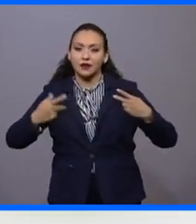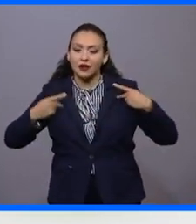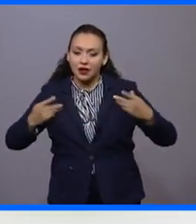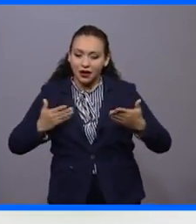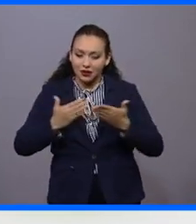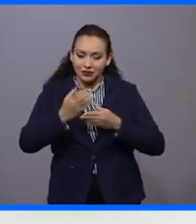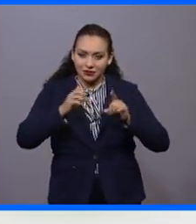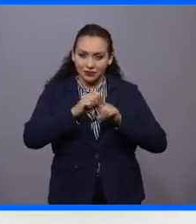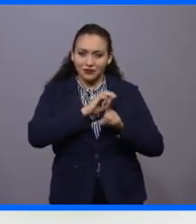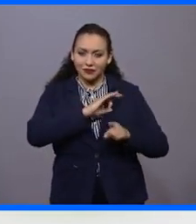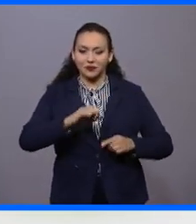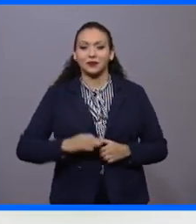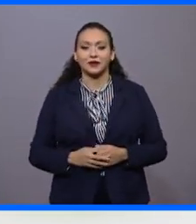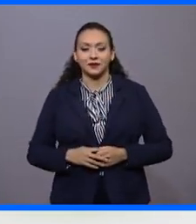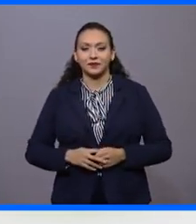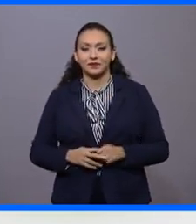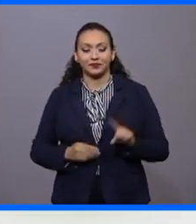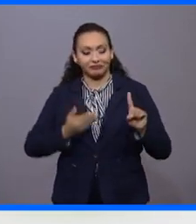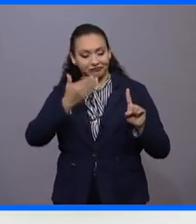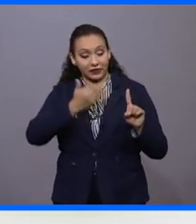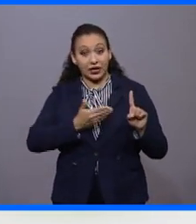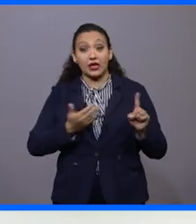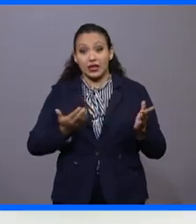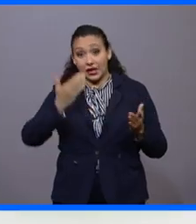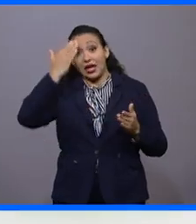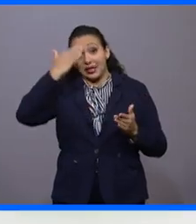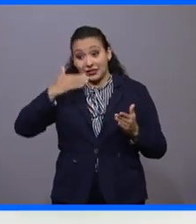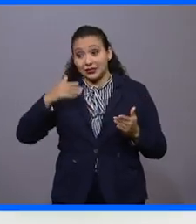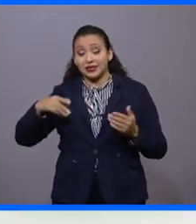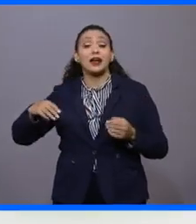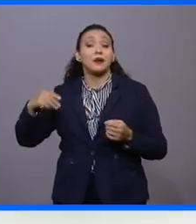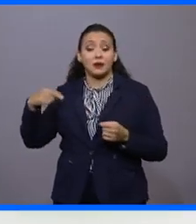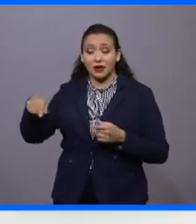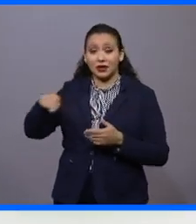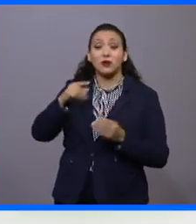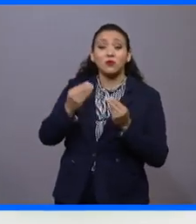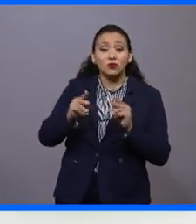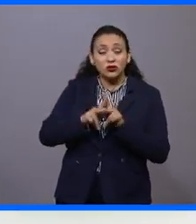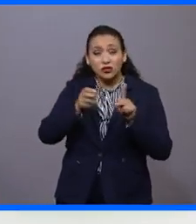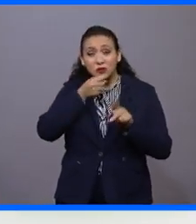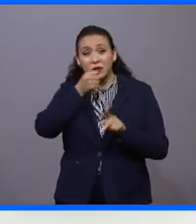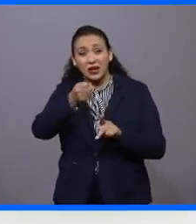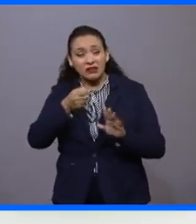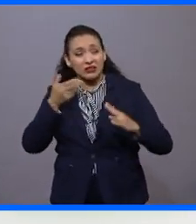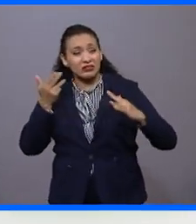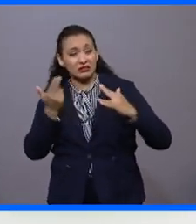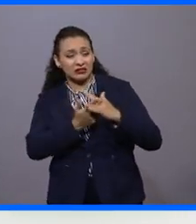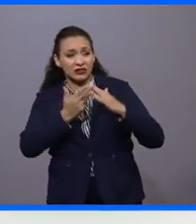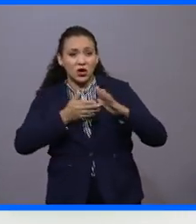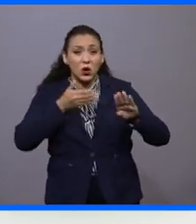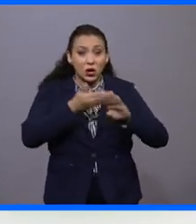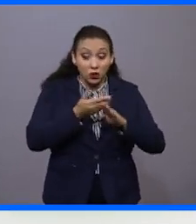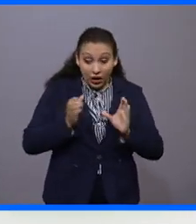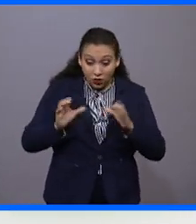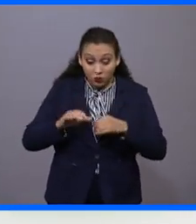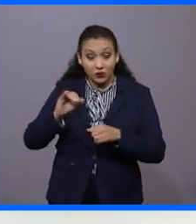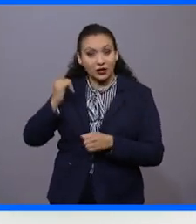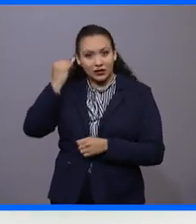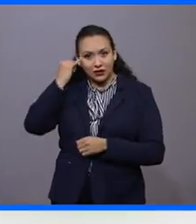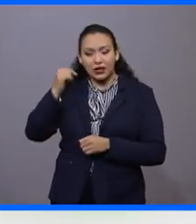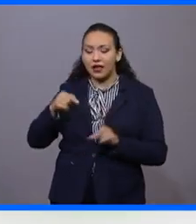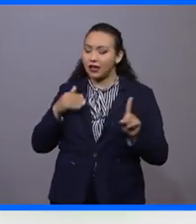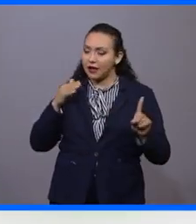y justicia. Al conocer las amenazas y agresiones que enfrentaban periodistas, defensoras y comunidades indígenas, enfocó